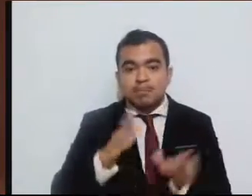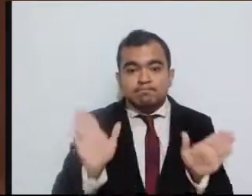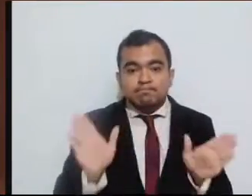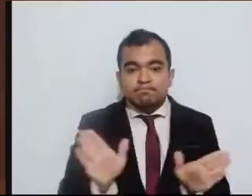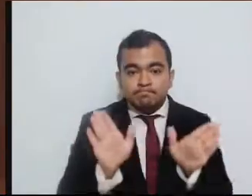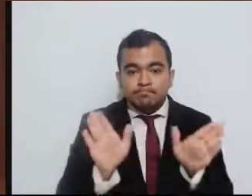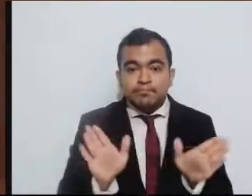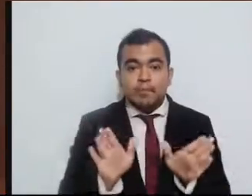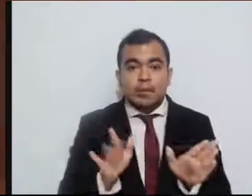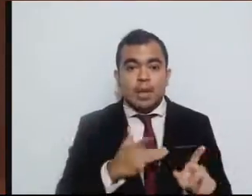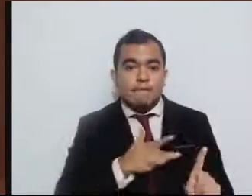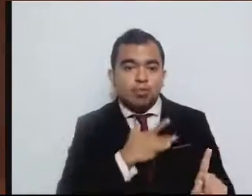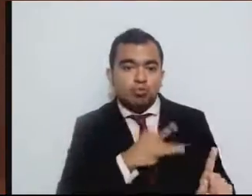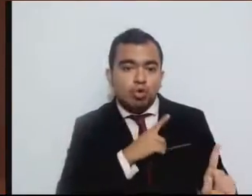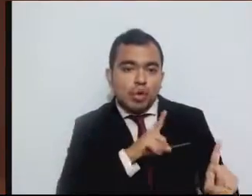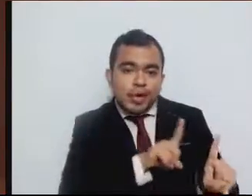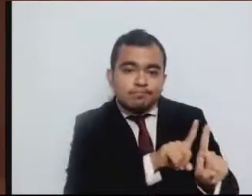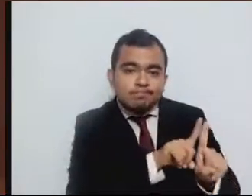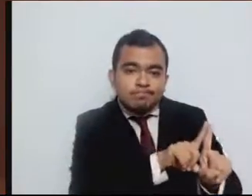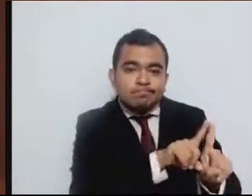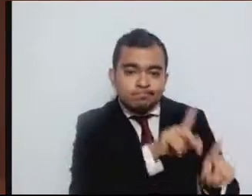acompañamiento emocional en los niños